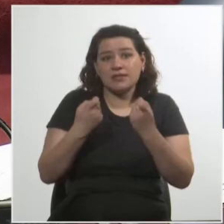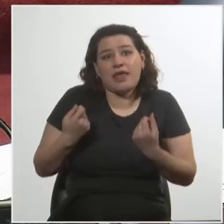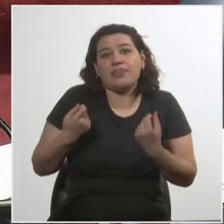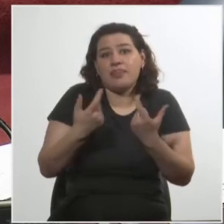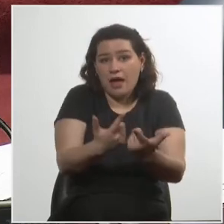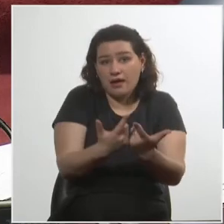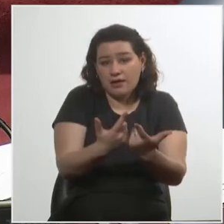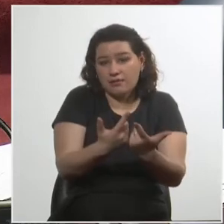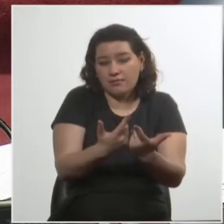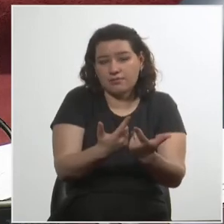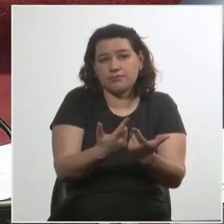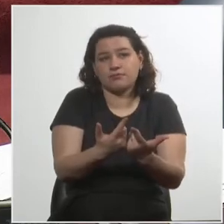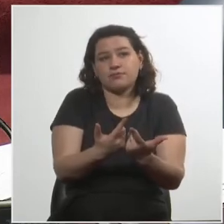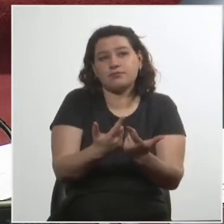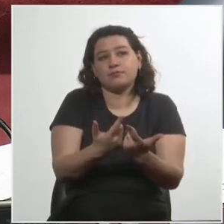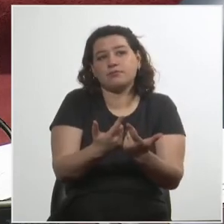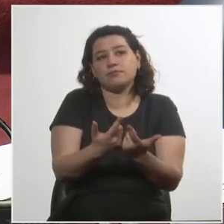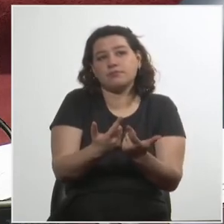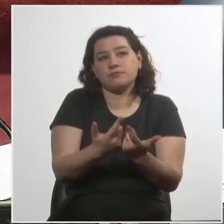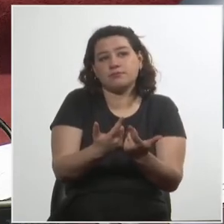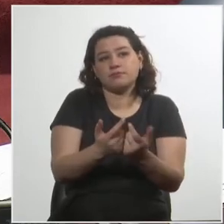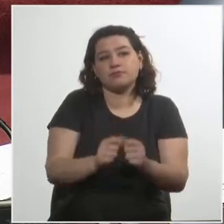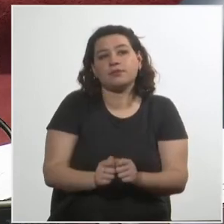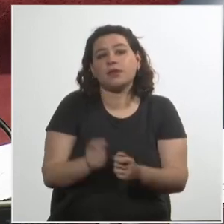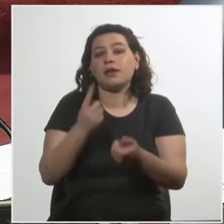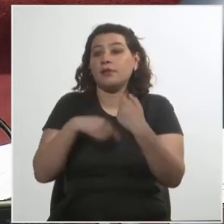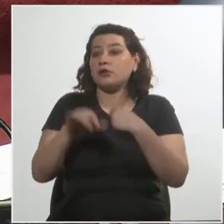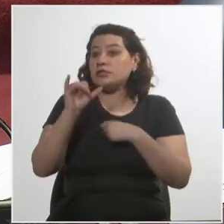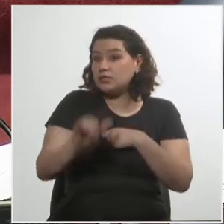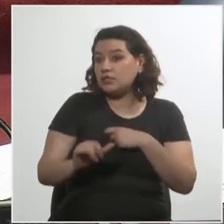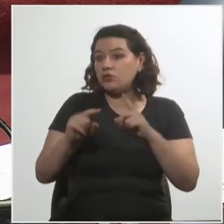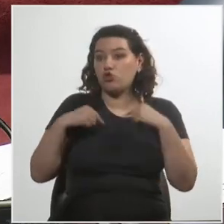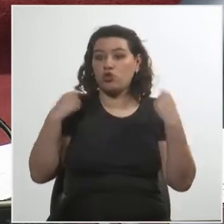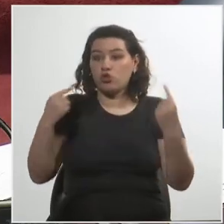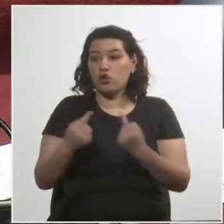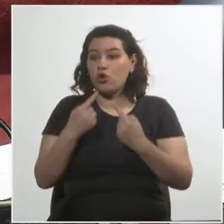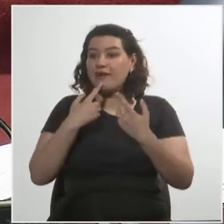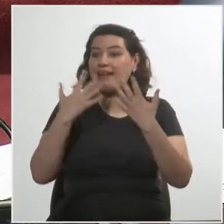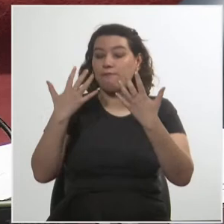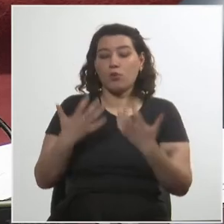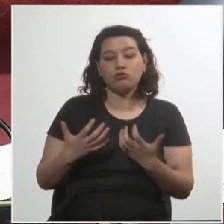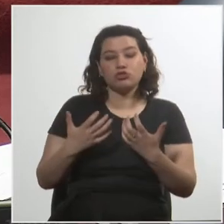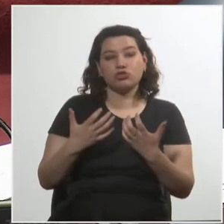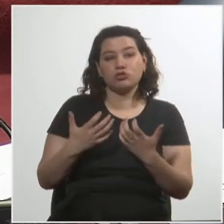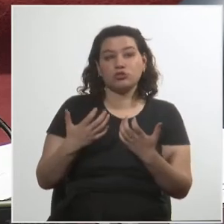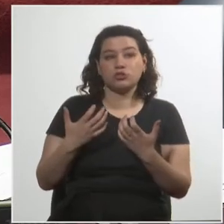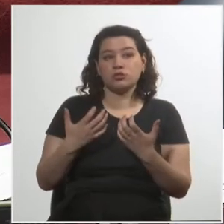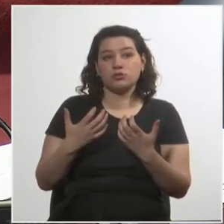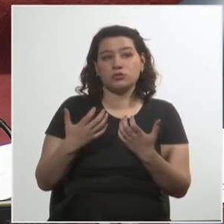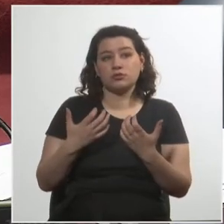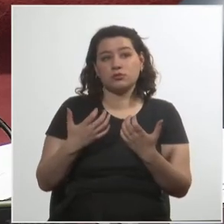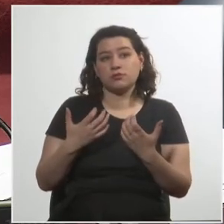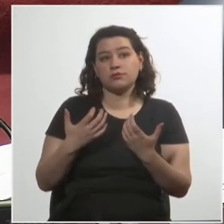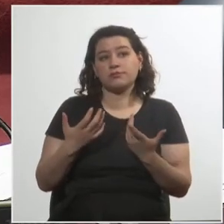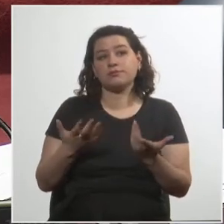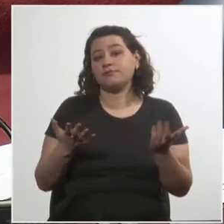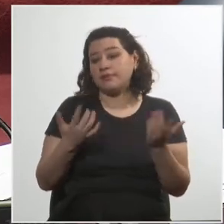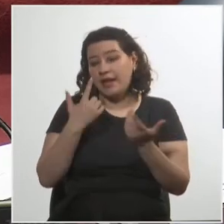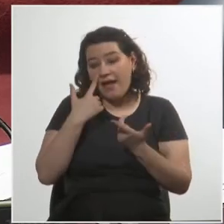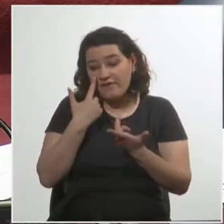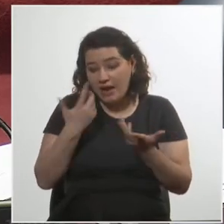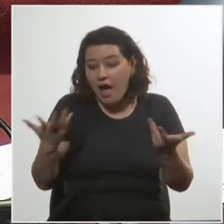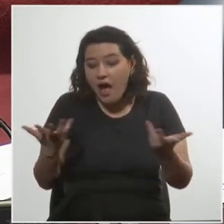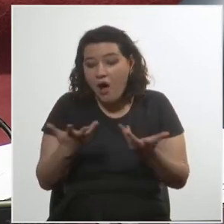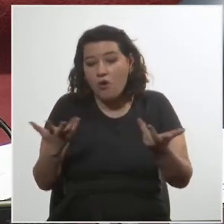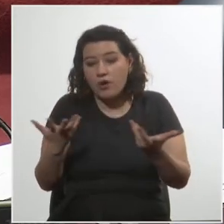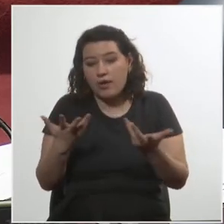y no la hemos cuestionado pero si se quiere veamos lo que tenemos vigente